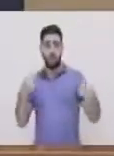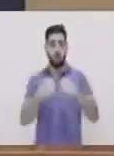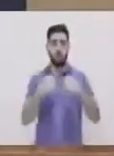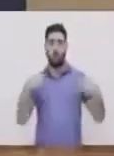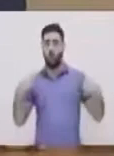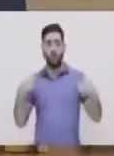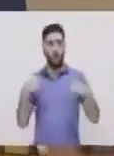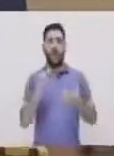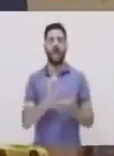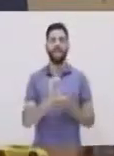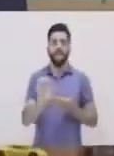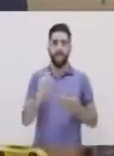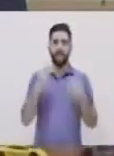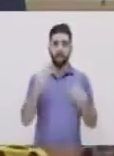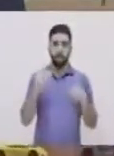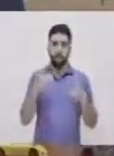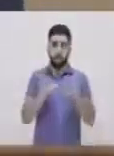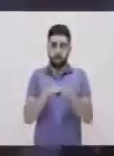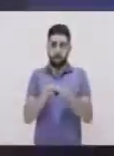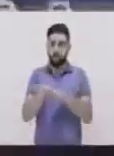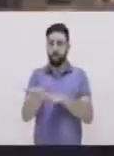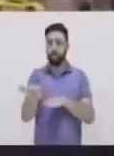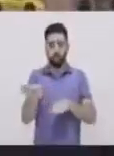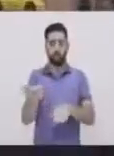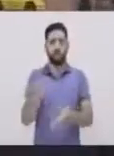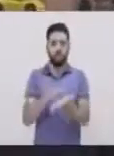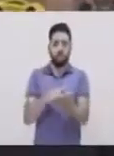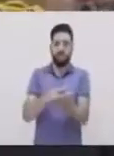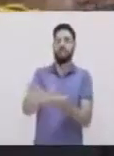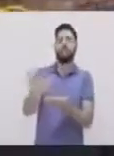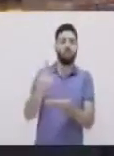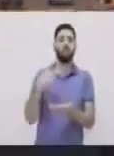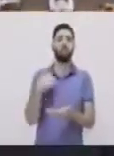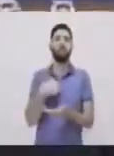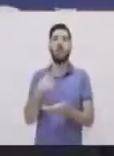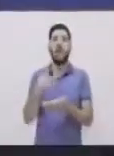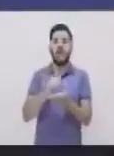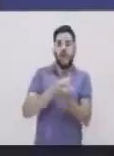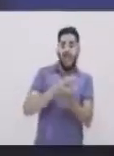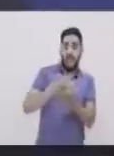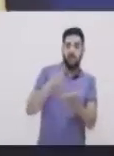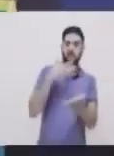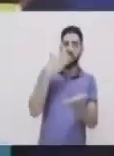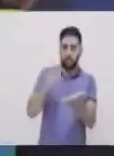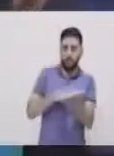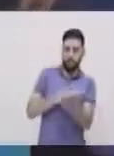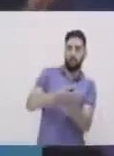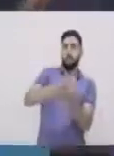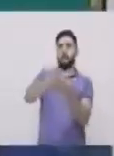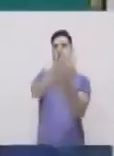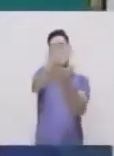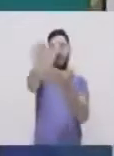una superficie bastante lisa, como lo es el papel de aluminio. Luego utilizaremos monedas. Ahora